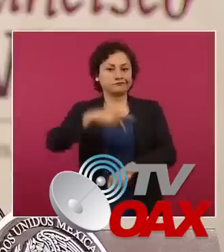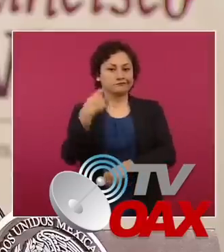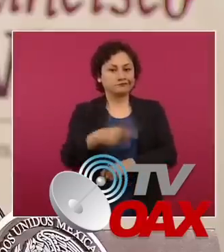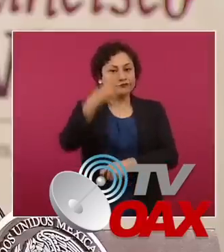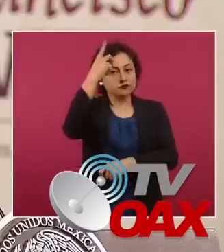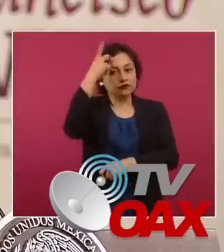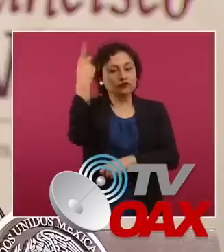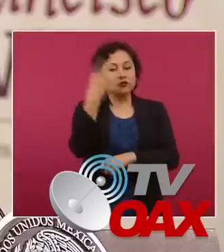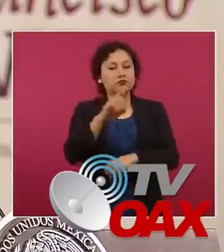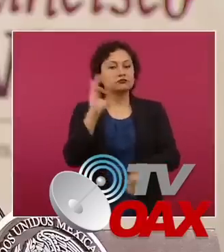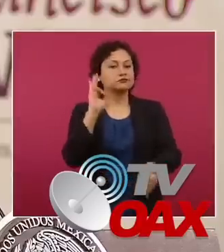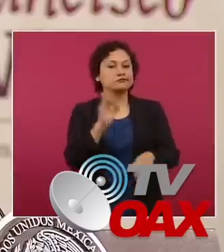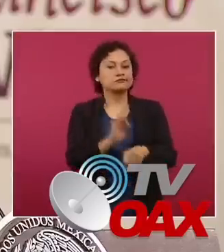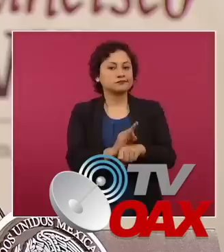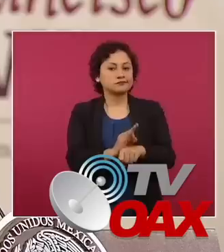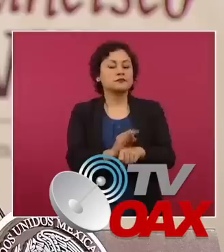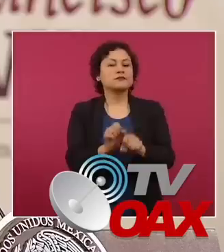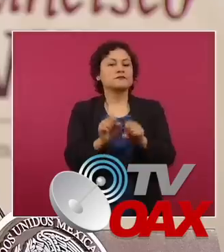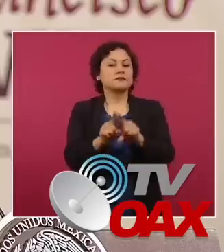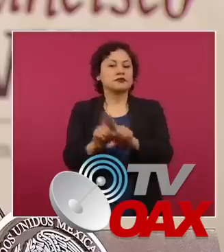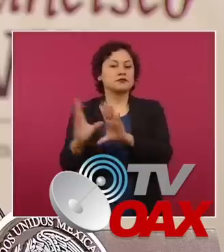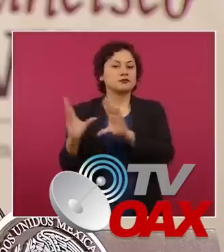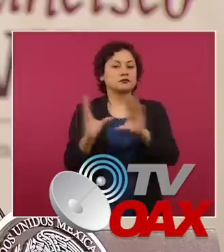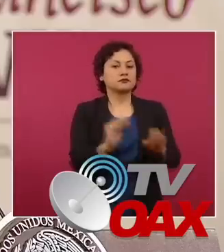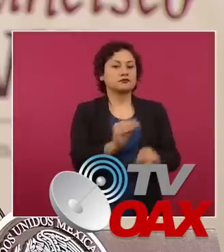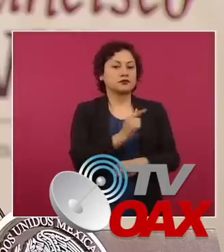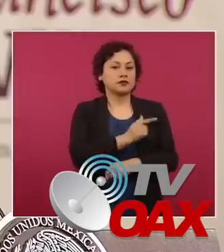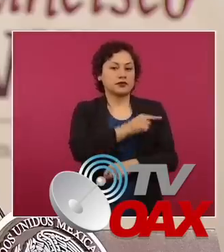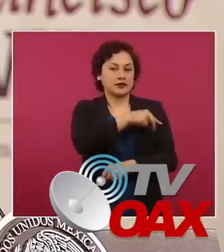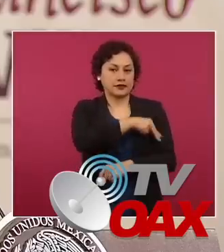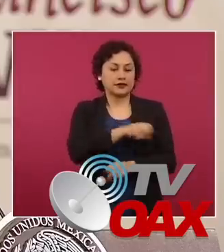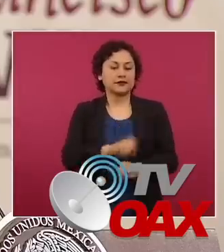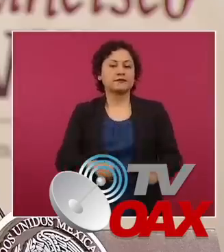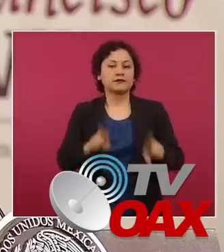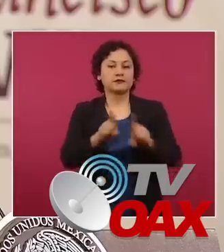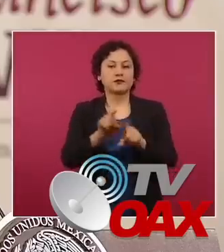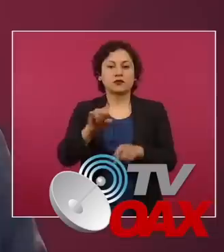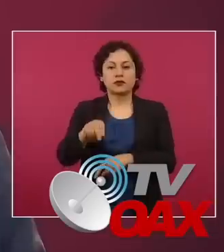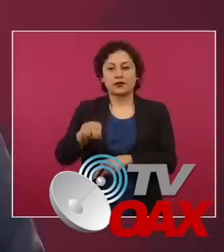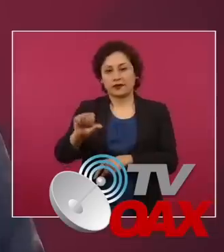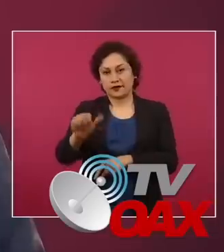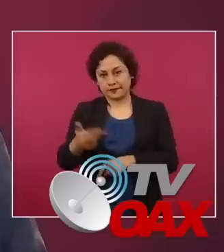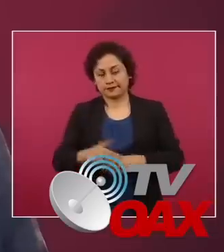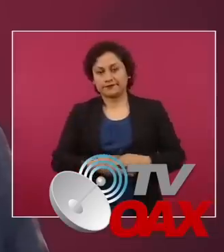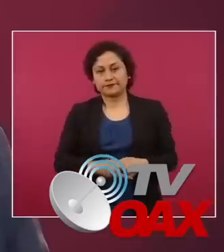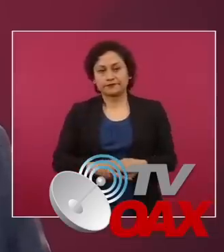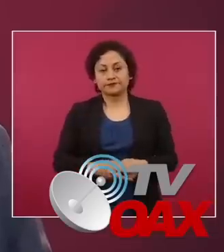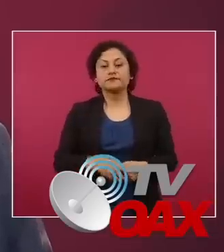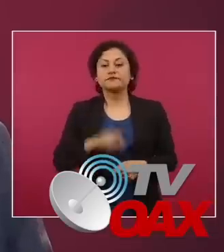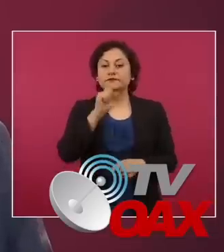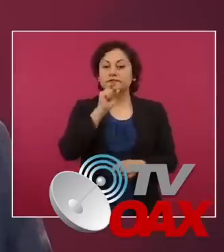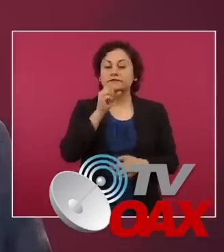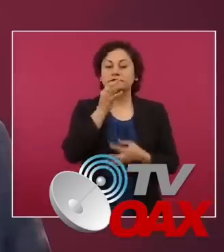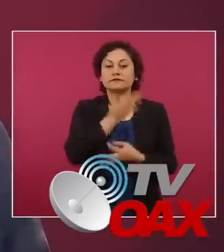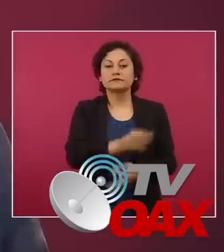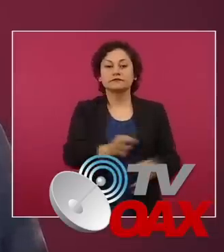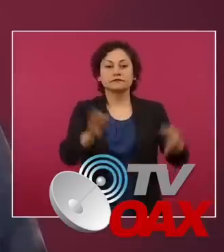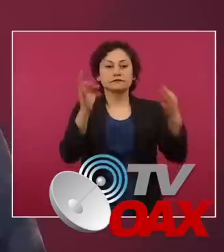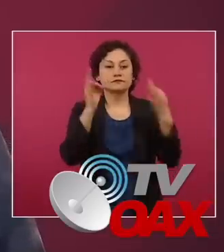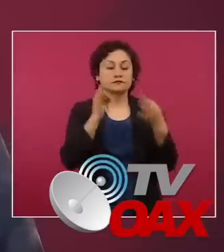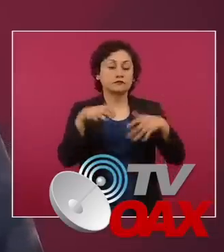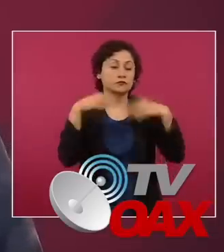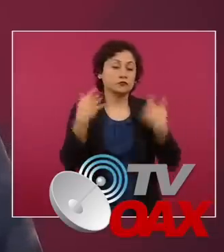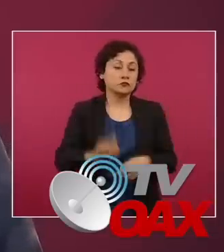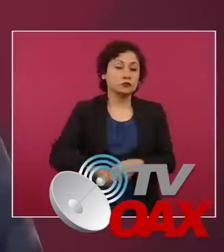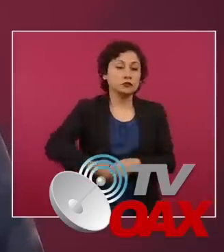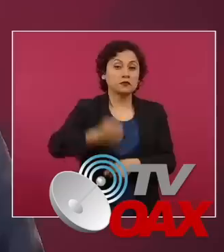de capacitación de la Guardia Nacional y del INAH. El general Luzzi anunció además la histórica apertura en la Ciudad